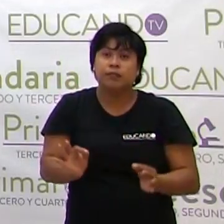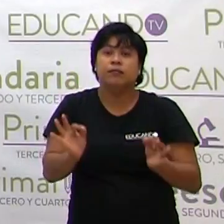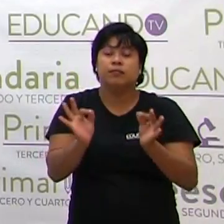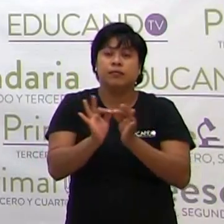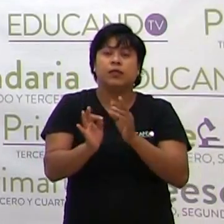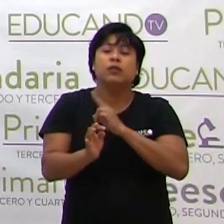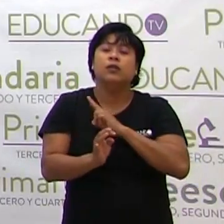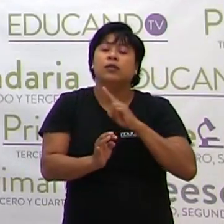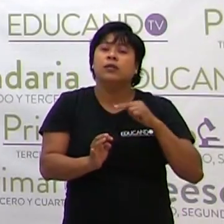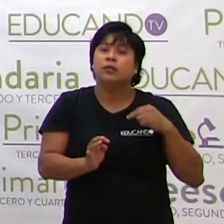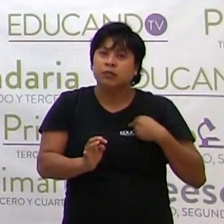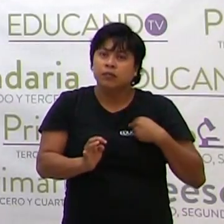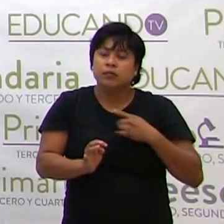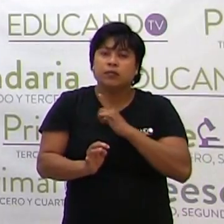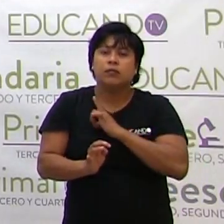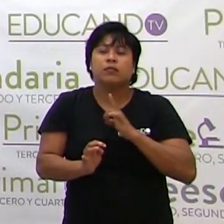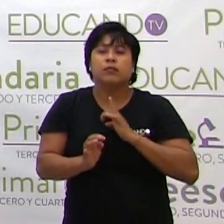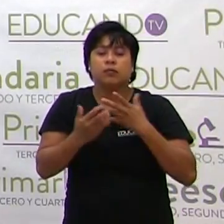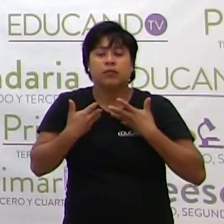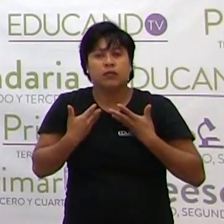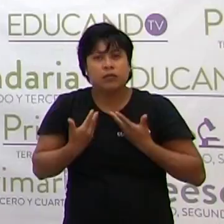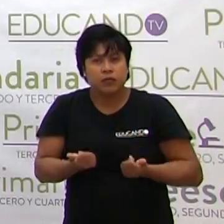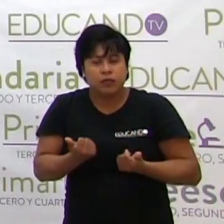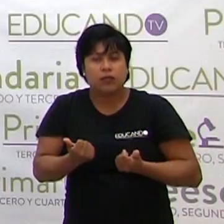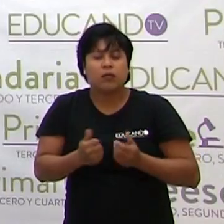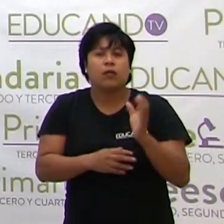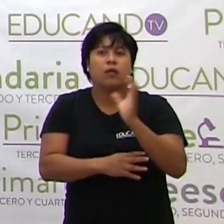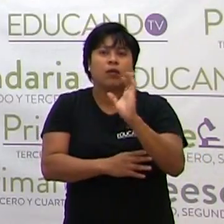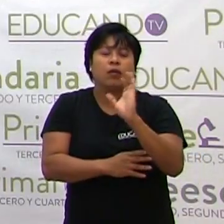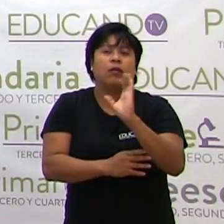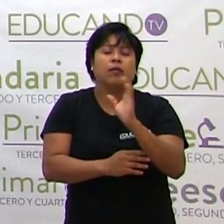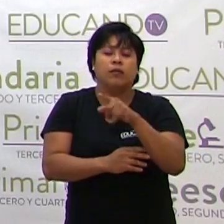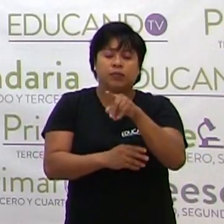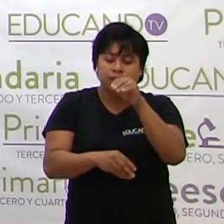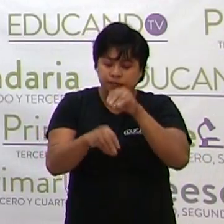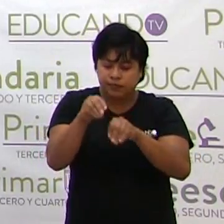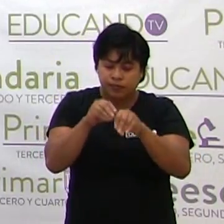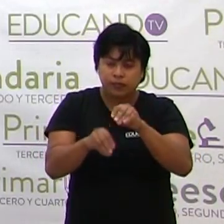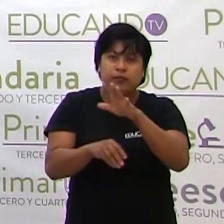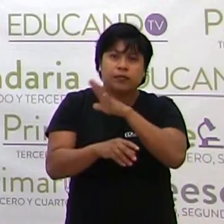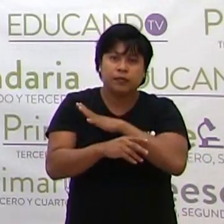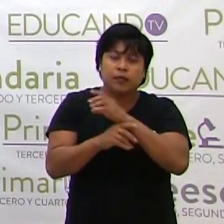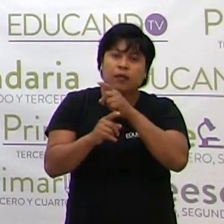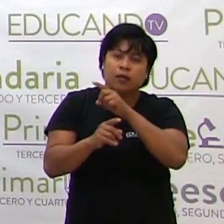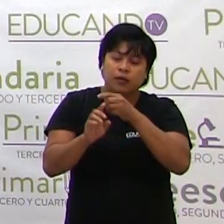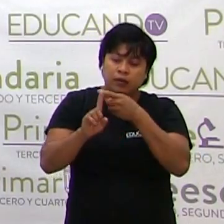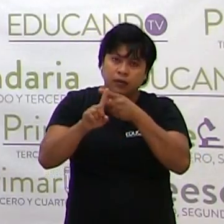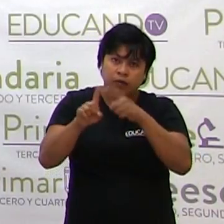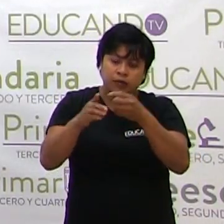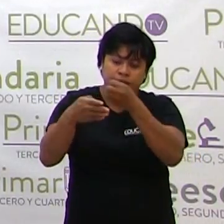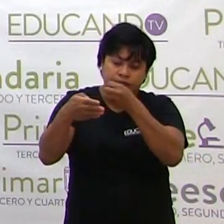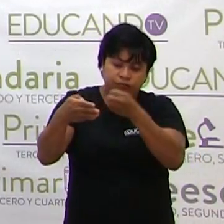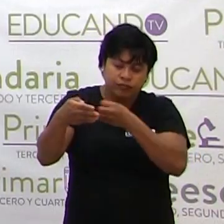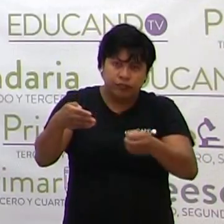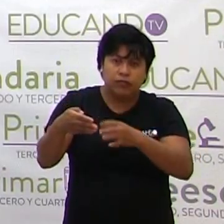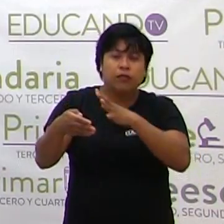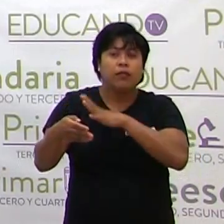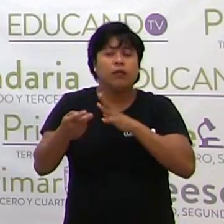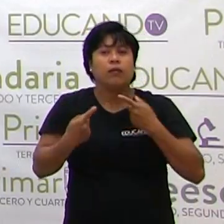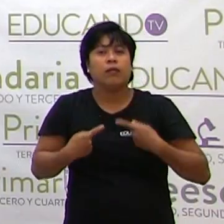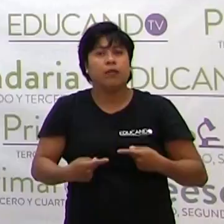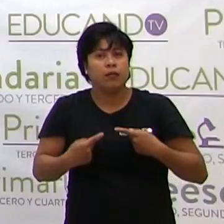que nosotros entendamos que al momento de organizar y tener textos, hay personas que se